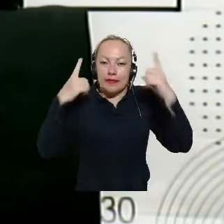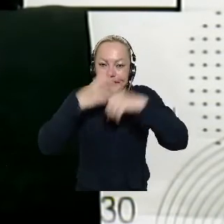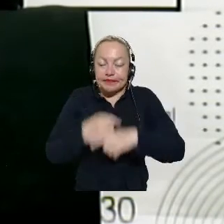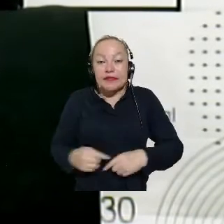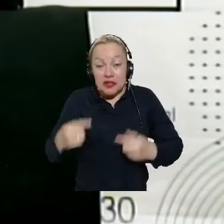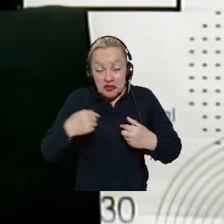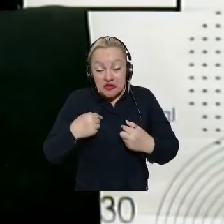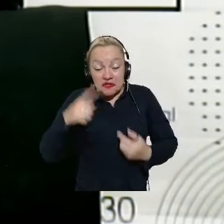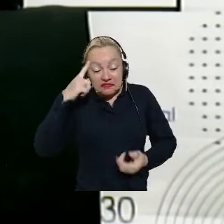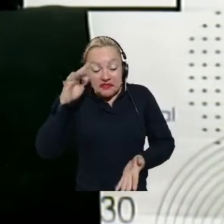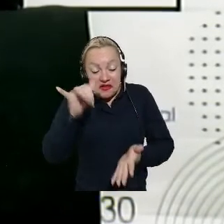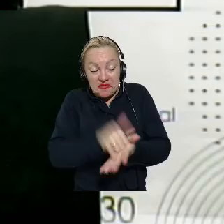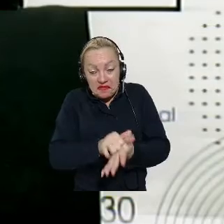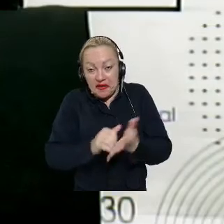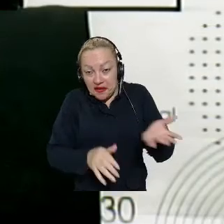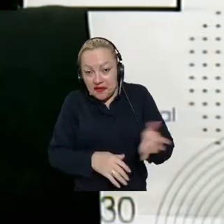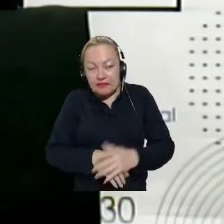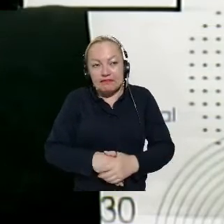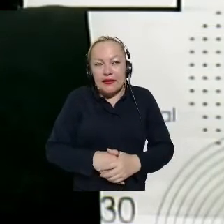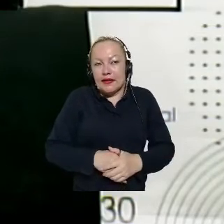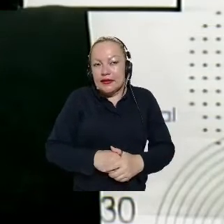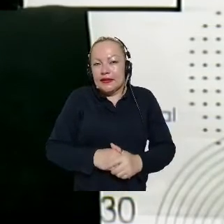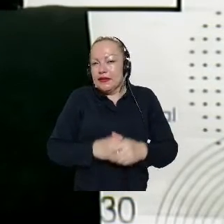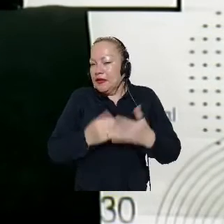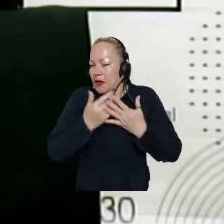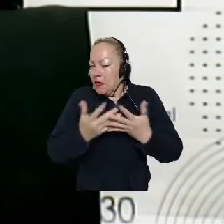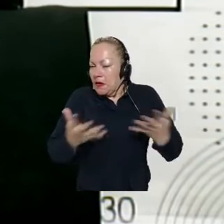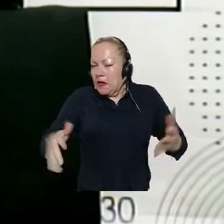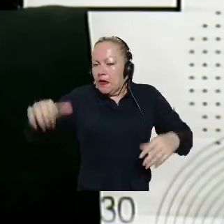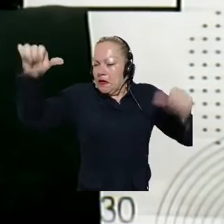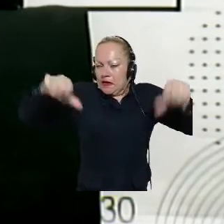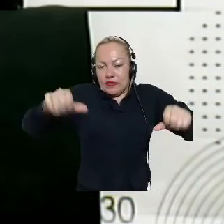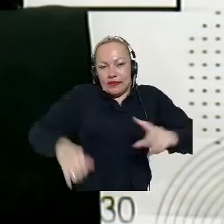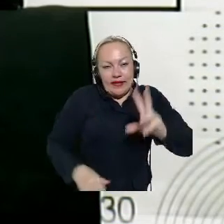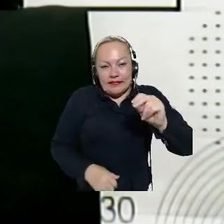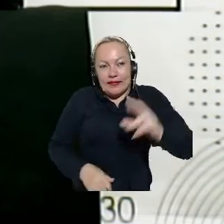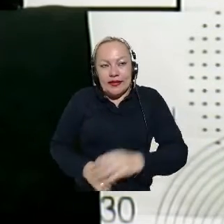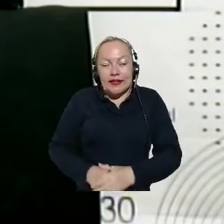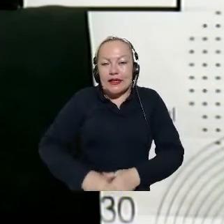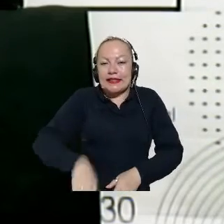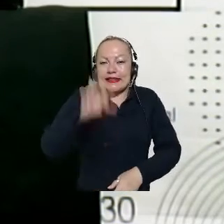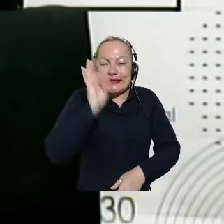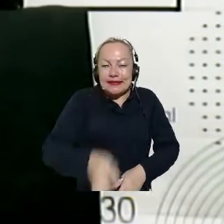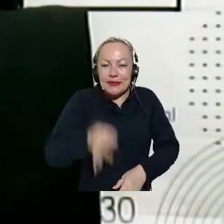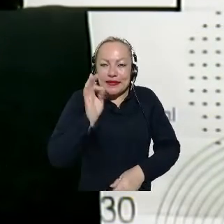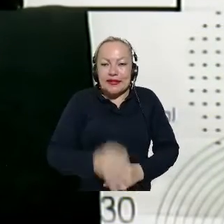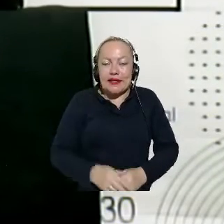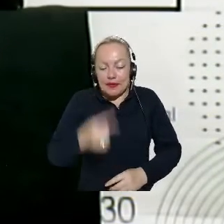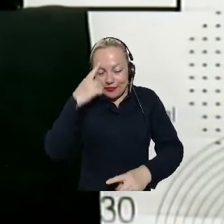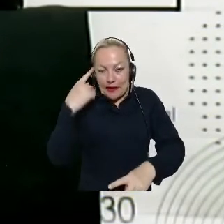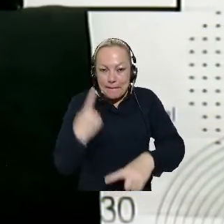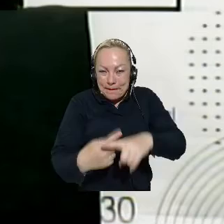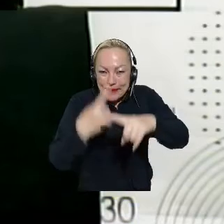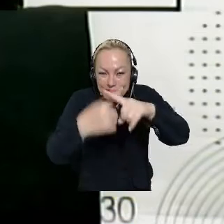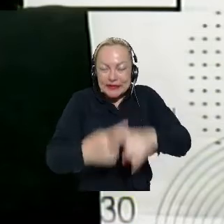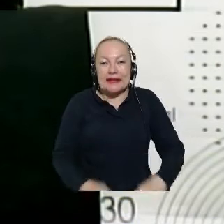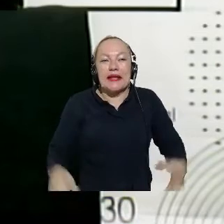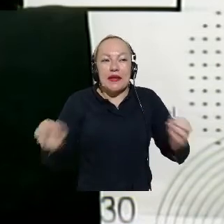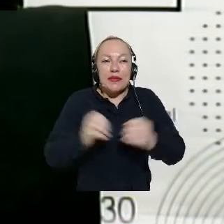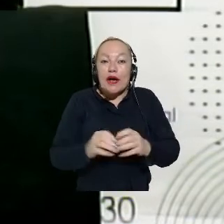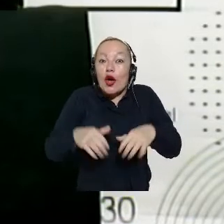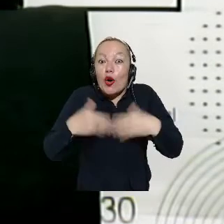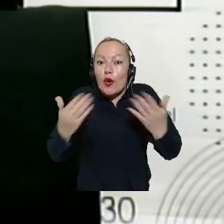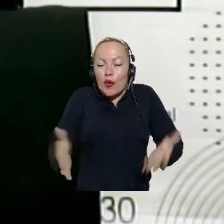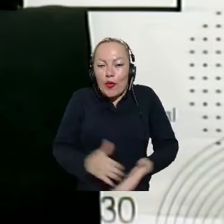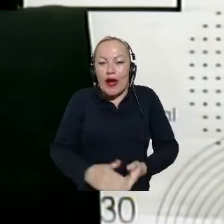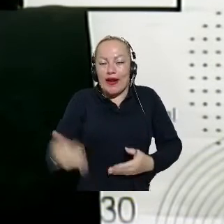que no hay cosas malas. No hay mal que pues, por bien no venga. Siempre debemos ser positivos. Sí. Con la mente en